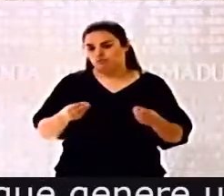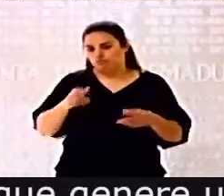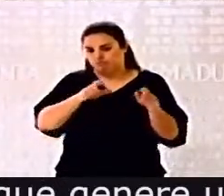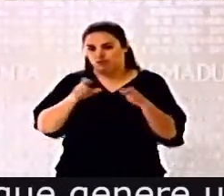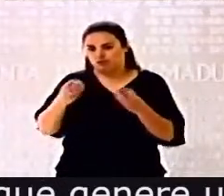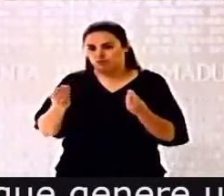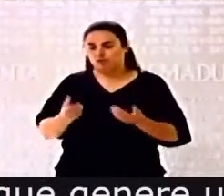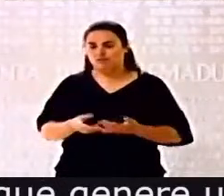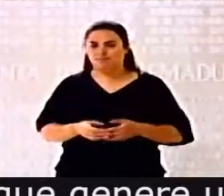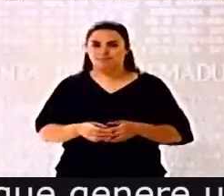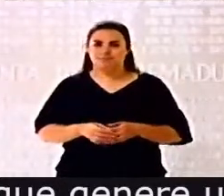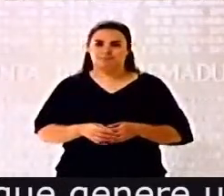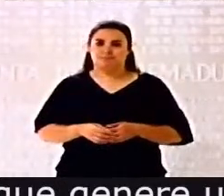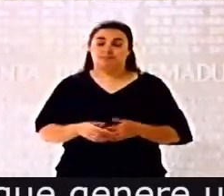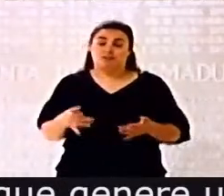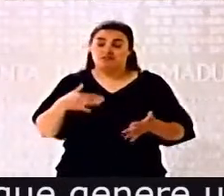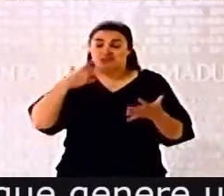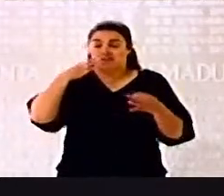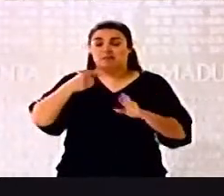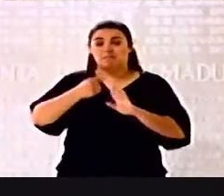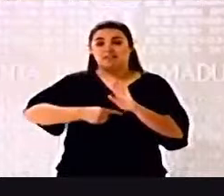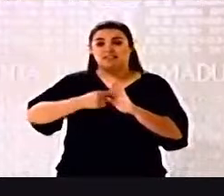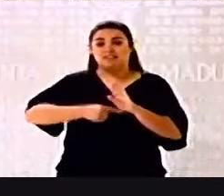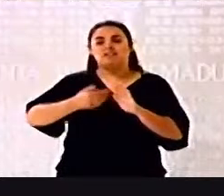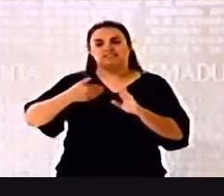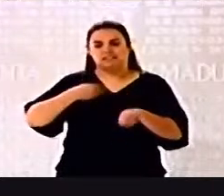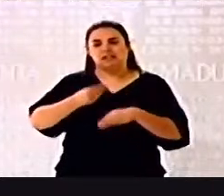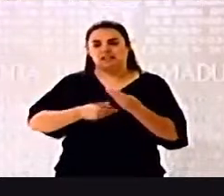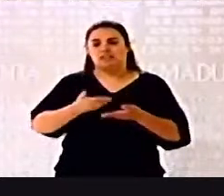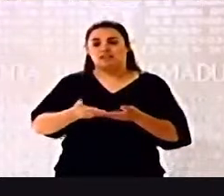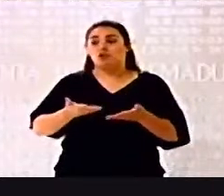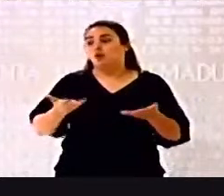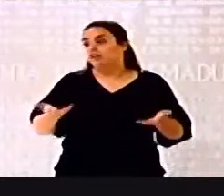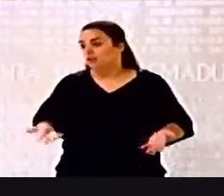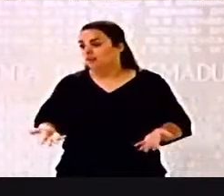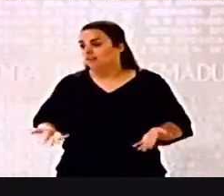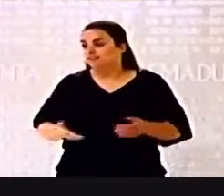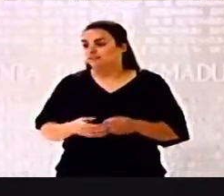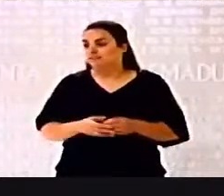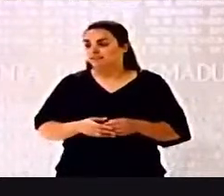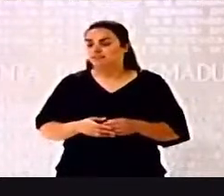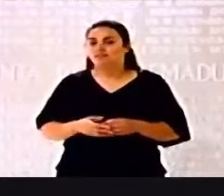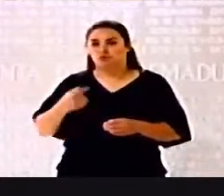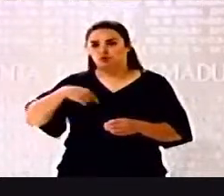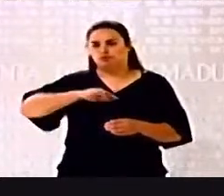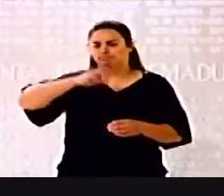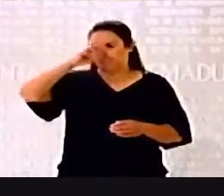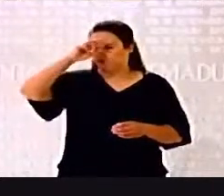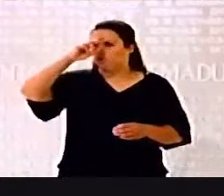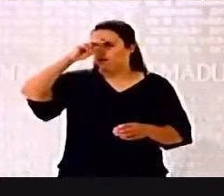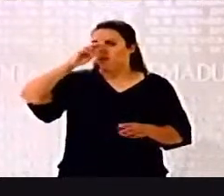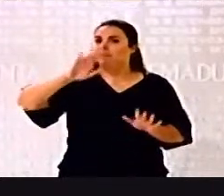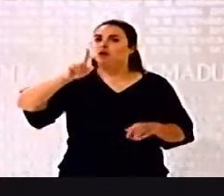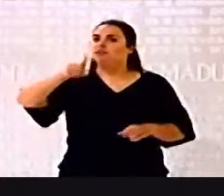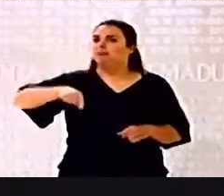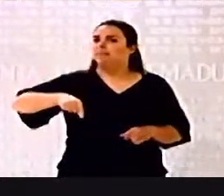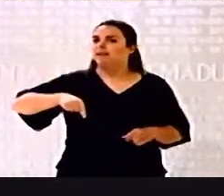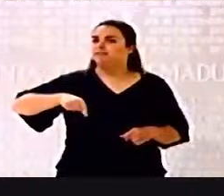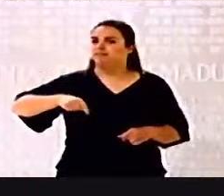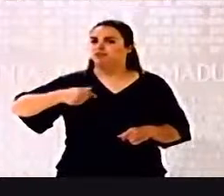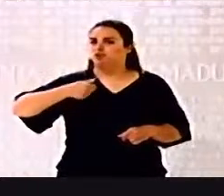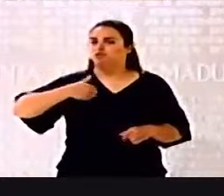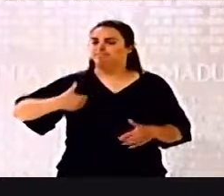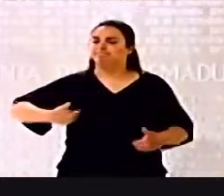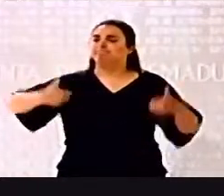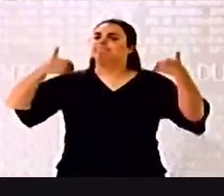importante. Y yo creo que esas medidas se están poniendo en marcha. Por lo tanto, estamos preocupados, pero al mismo tiempo estamos